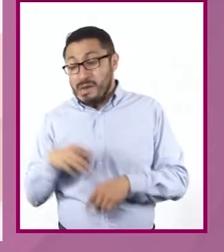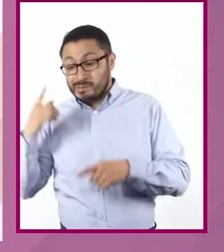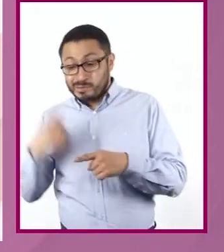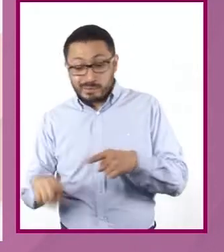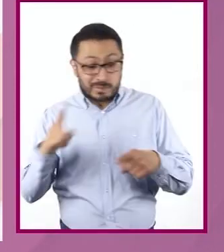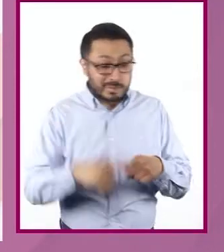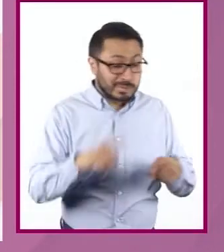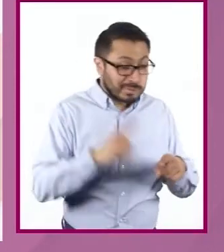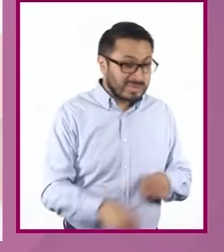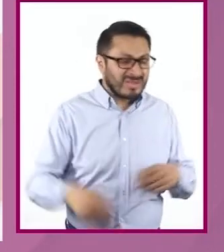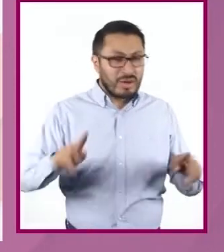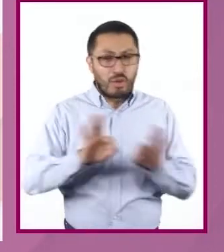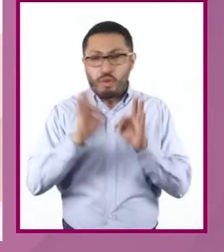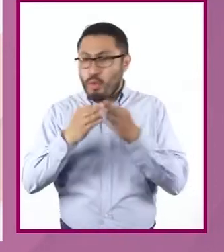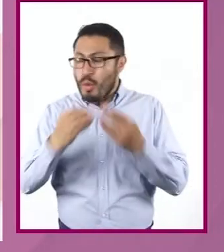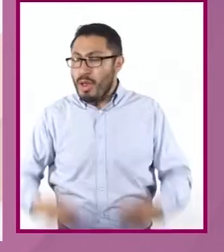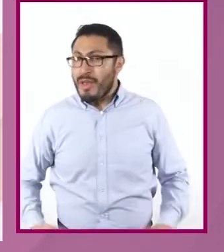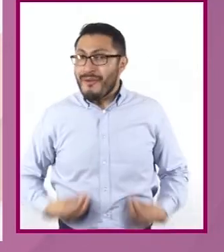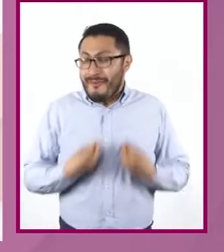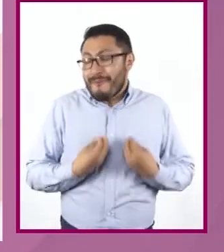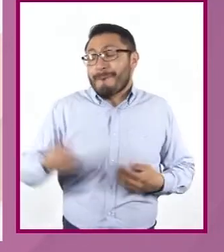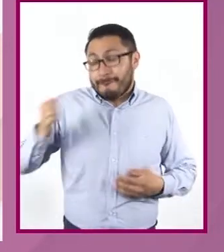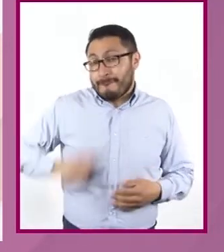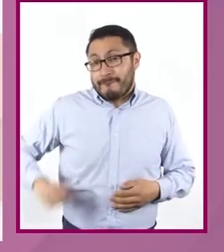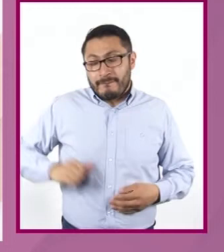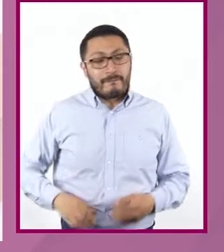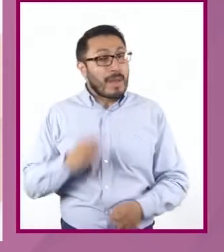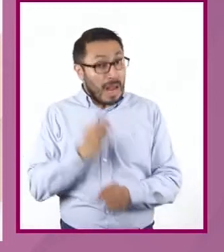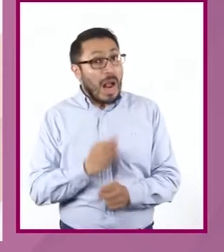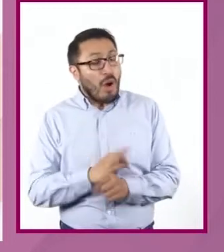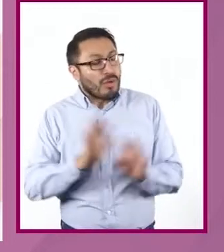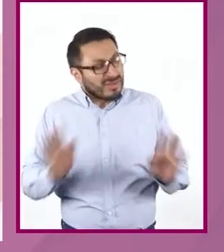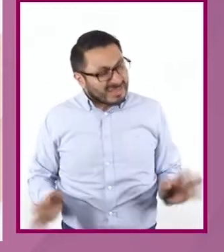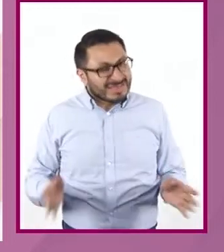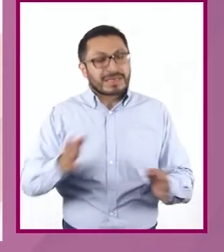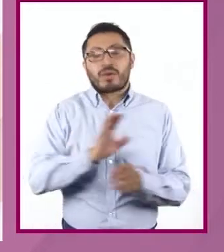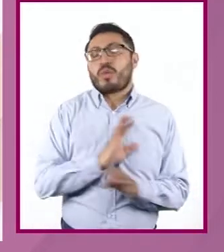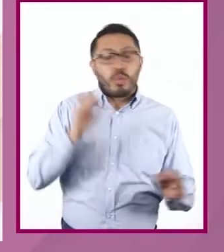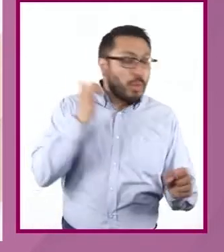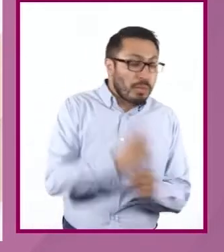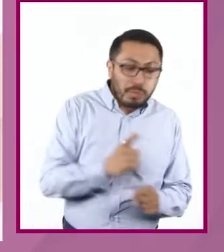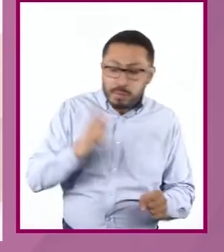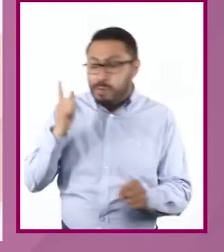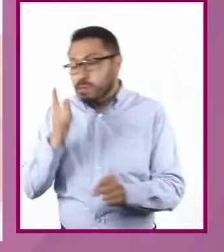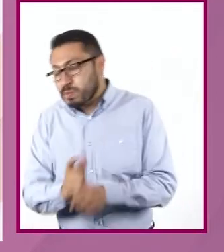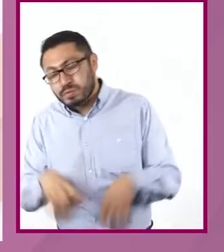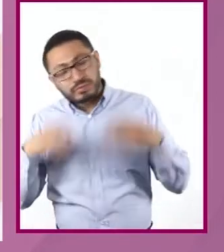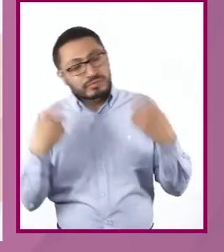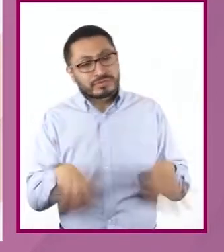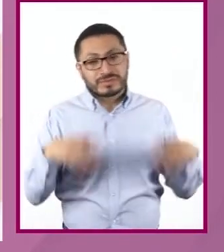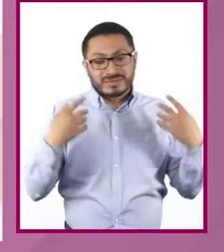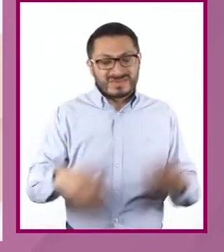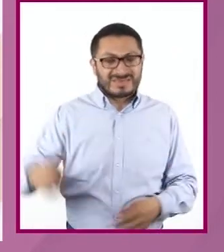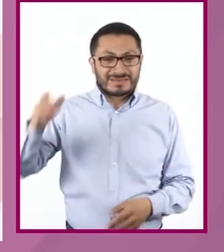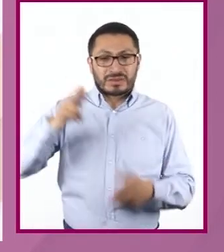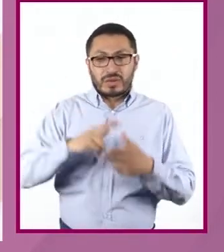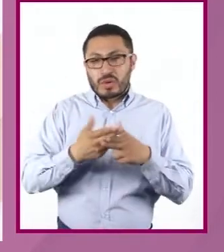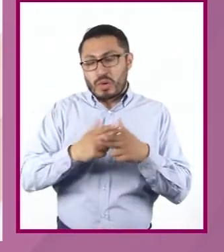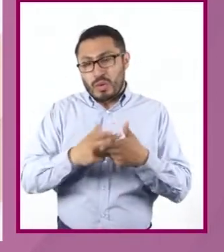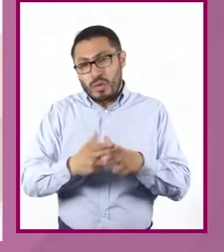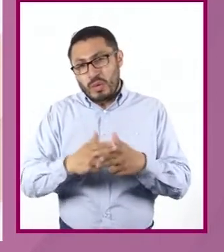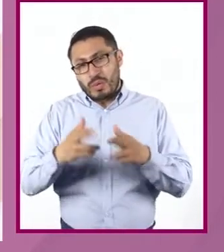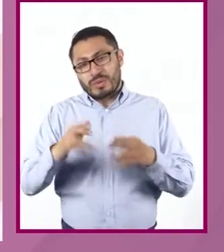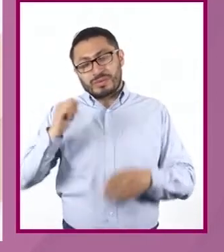inquilinos. Actualmente, se sabe que los fósiles macroscópicos más antiguos datan de hace